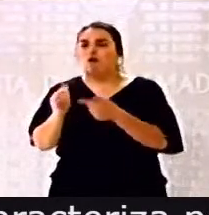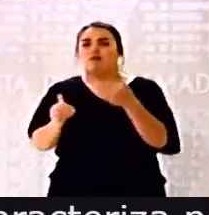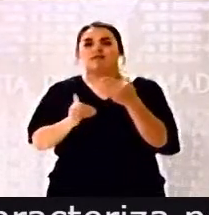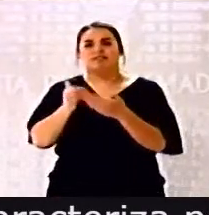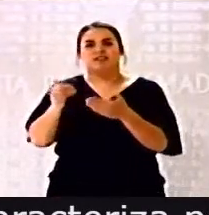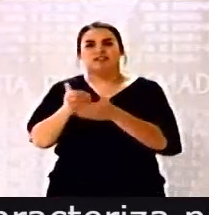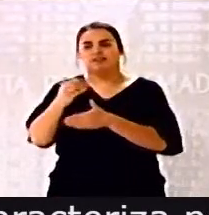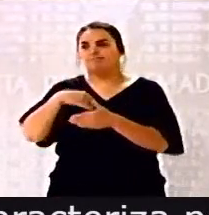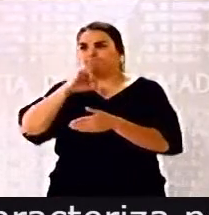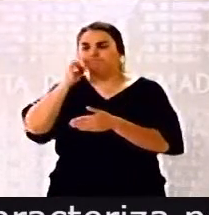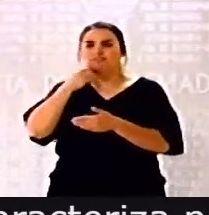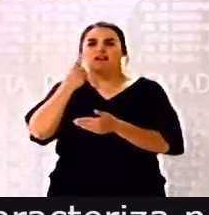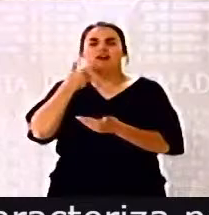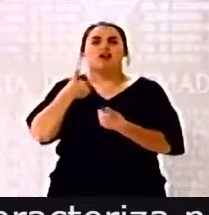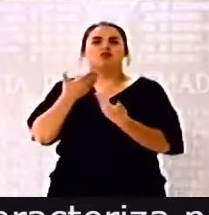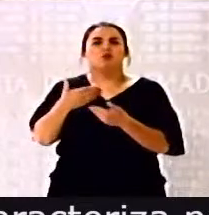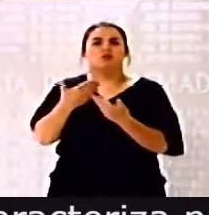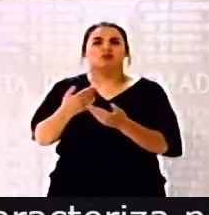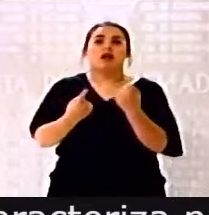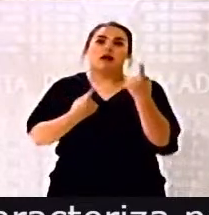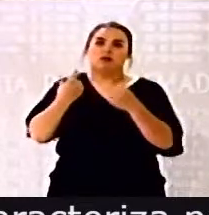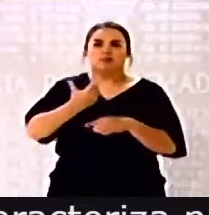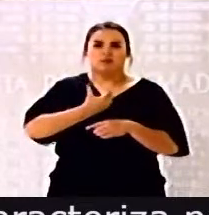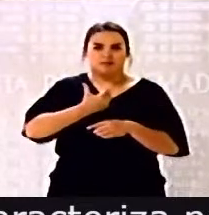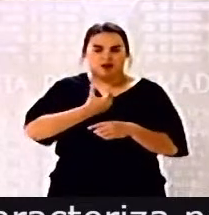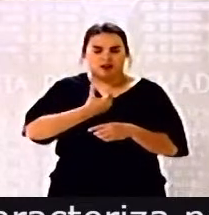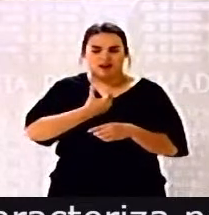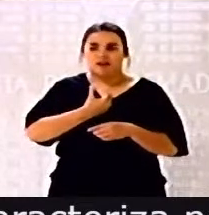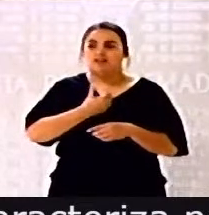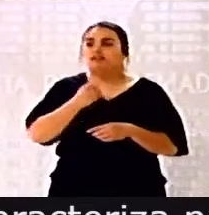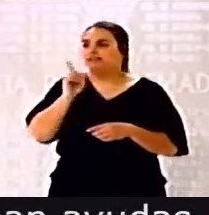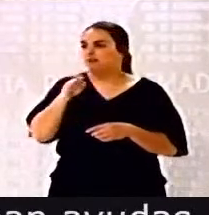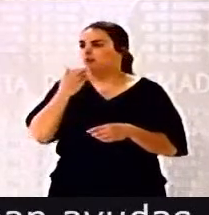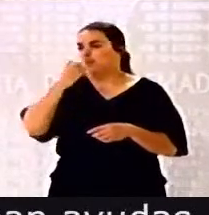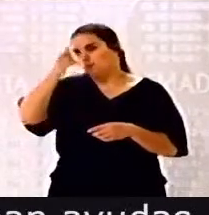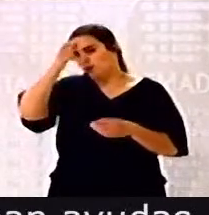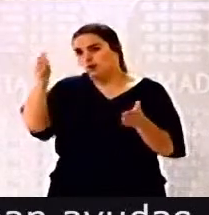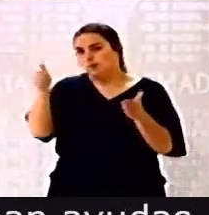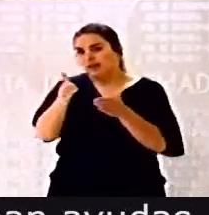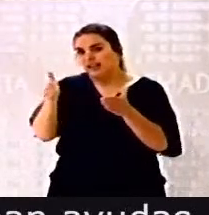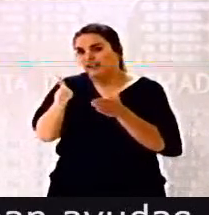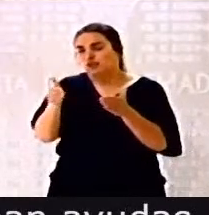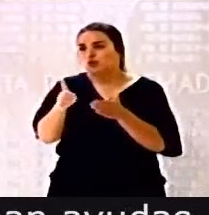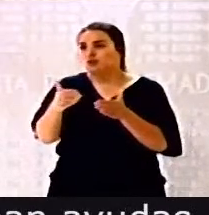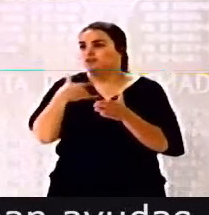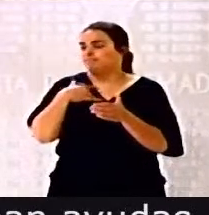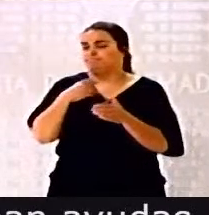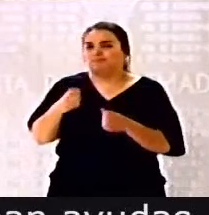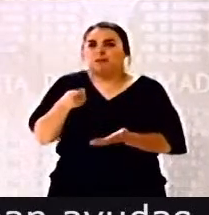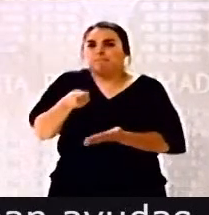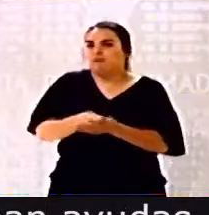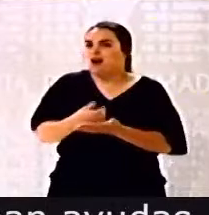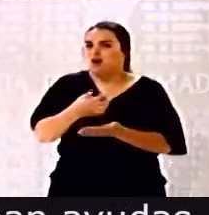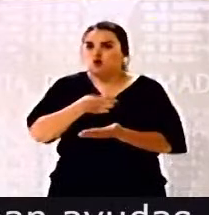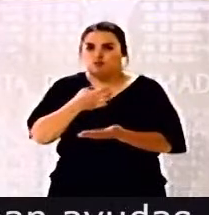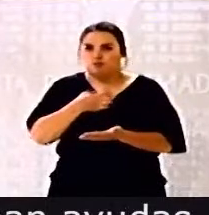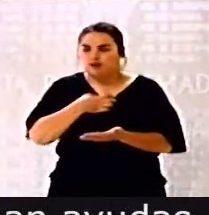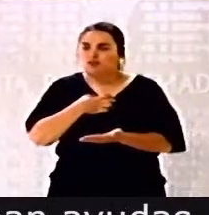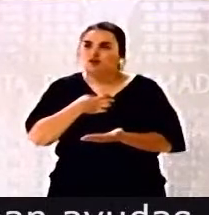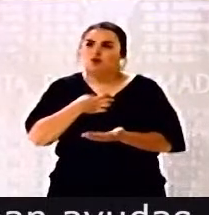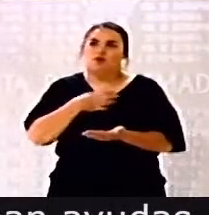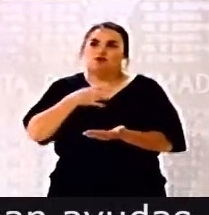que reclamaban ayudas muchas de las municipales, incluso en pueblos pequeños que no pueden asumir el coste dado el aforo que se